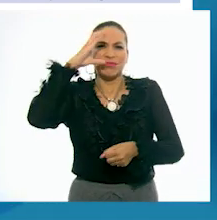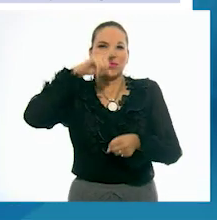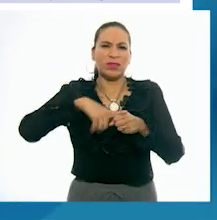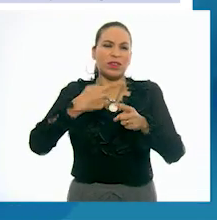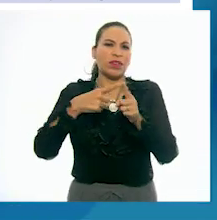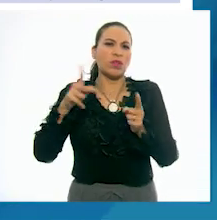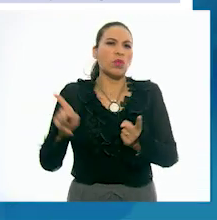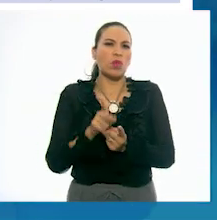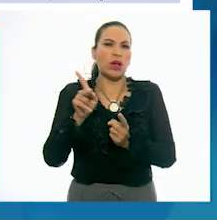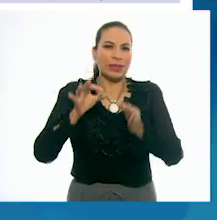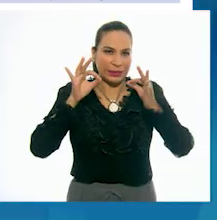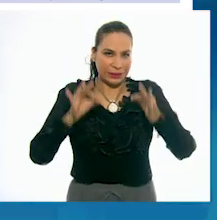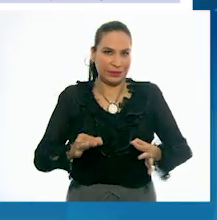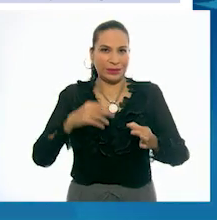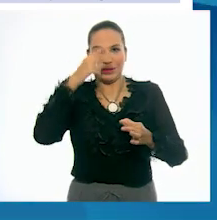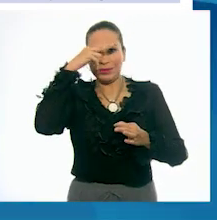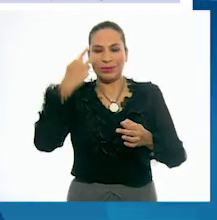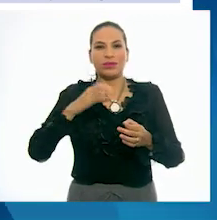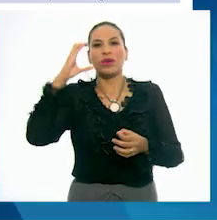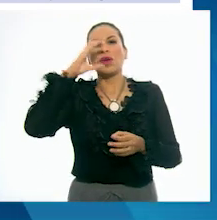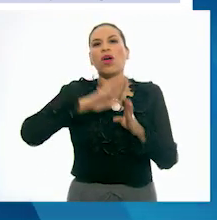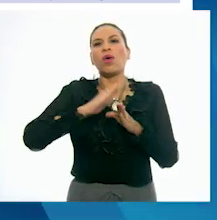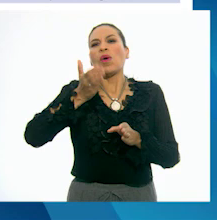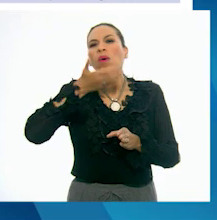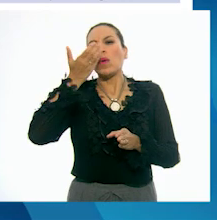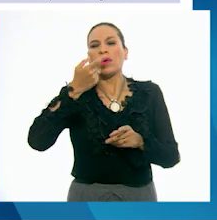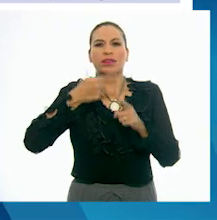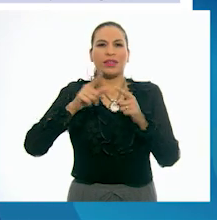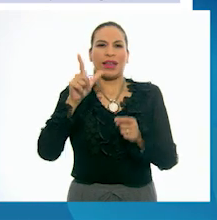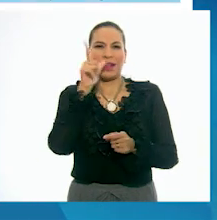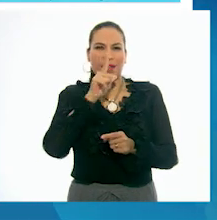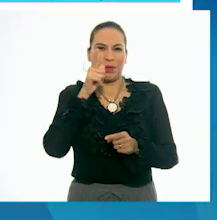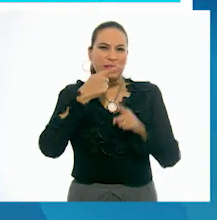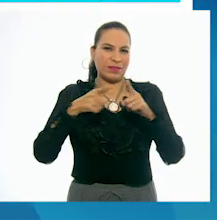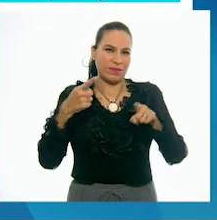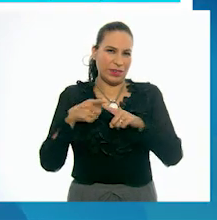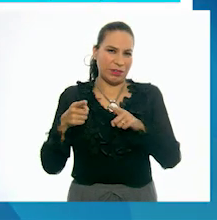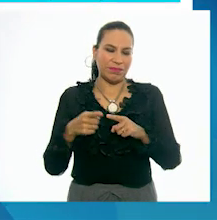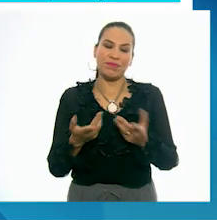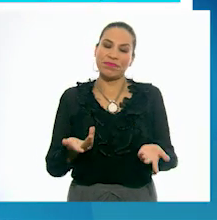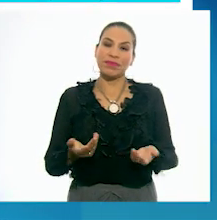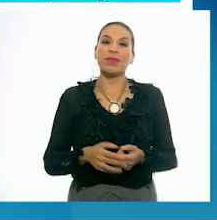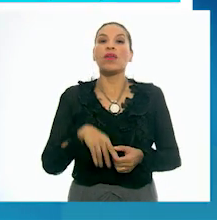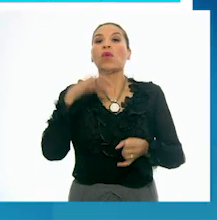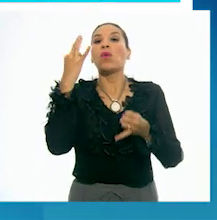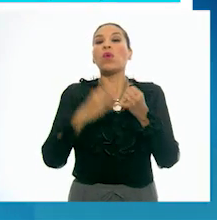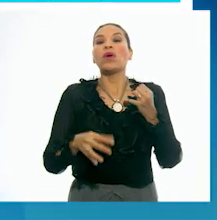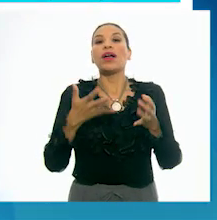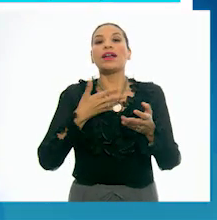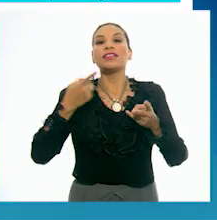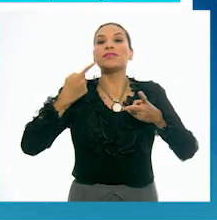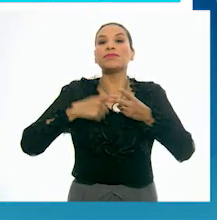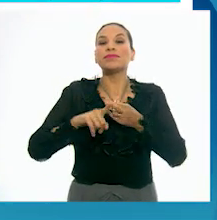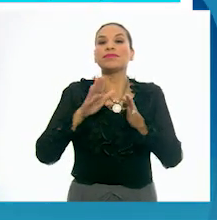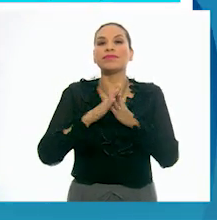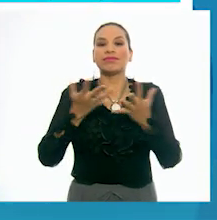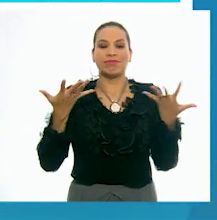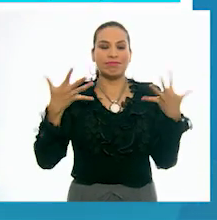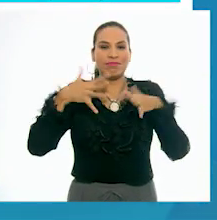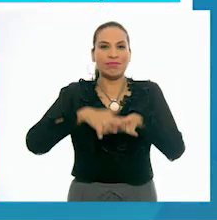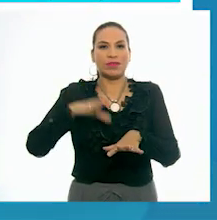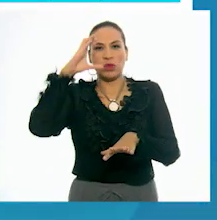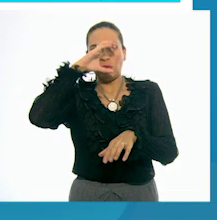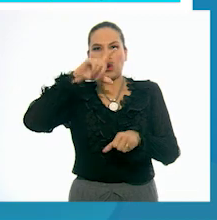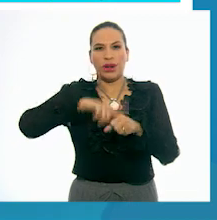distintos pueblos originarios, con costumbres e incluso lenguas distintas. Y por último, tenemos el comienzo del mestizaje